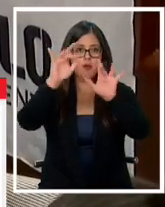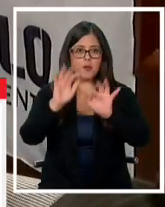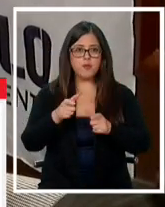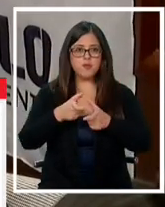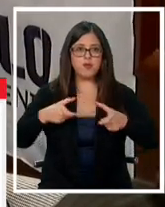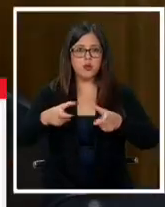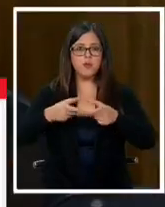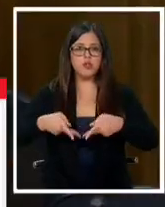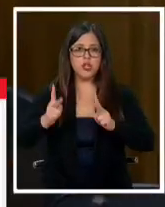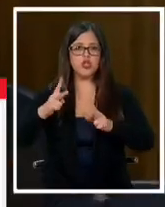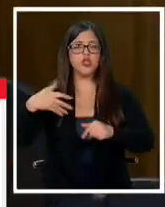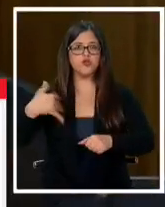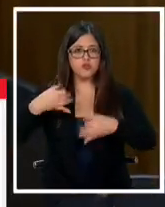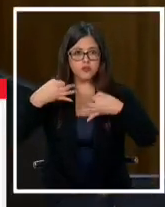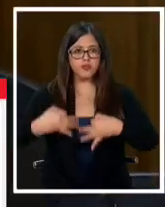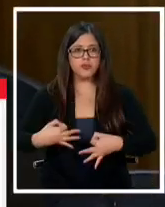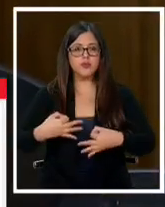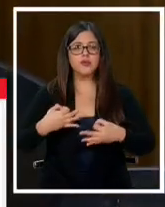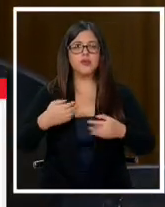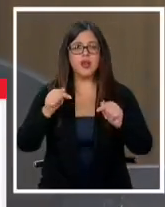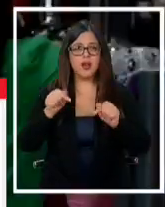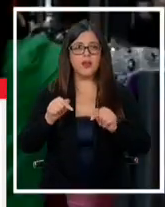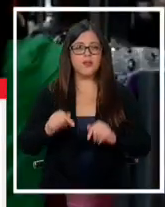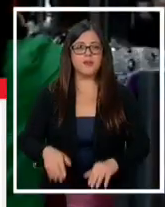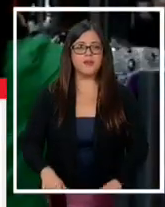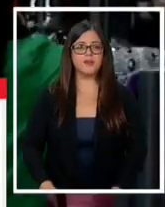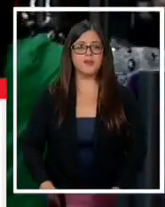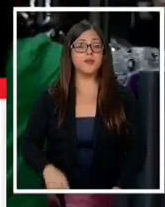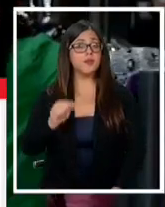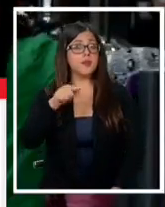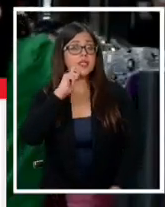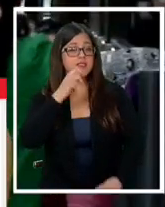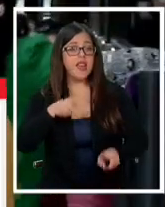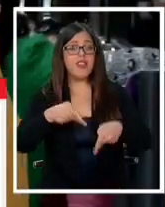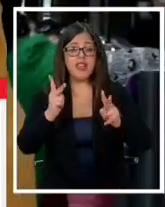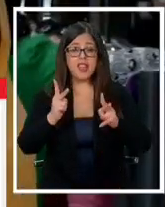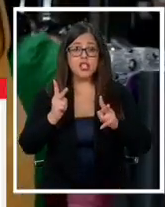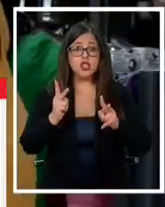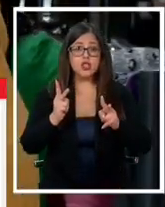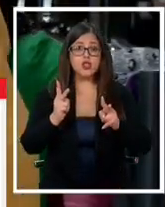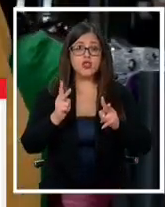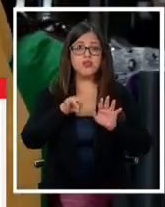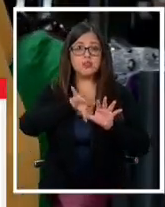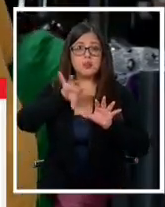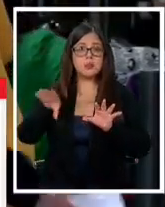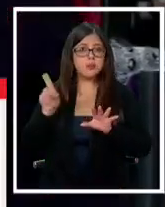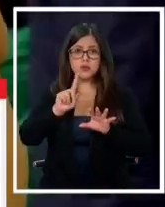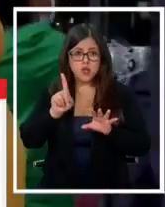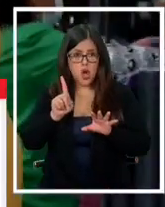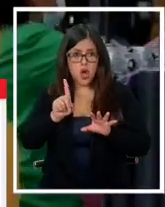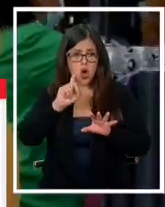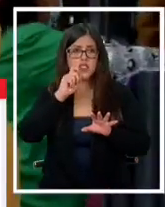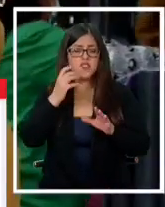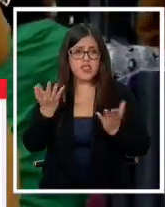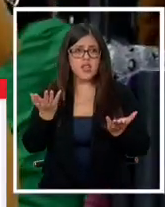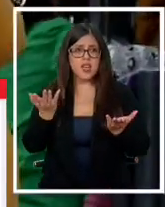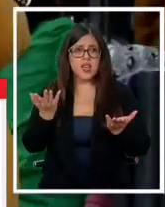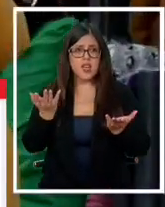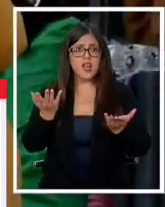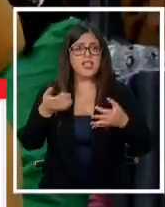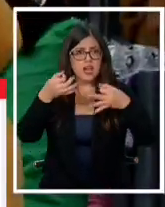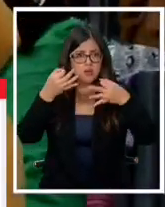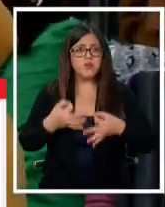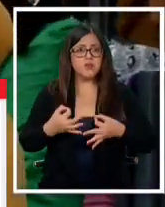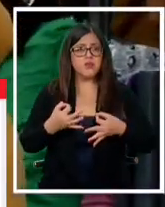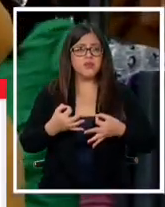comisión de derechos fundamentales en la sala estamos hablando de derechos que no son abstractos son totalmente totalmente